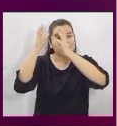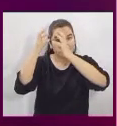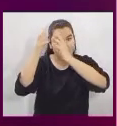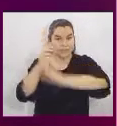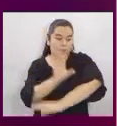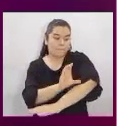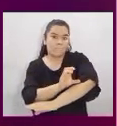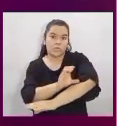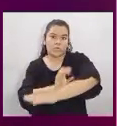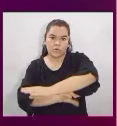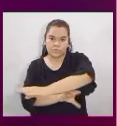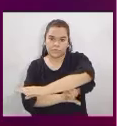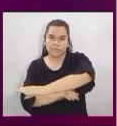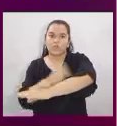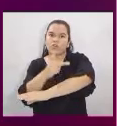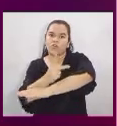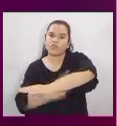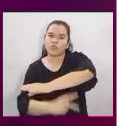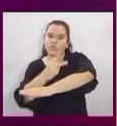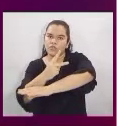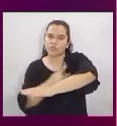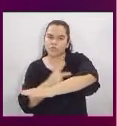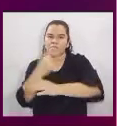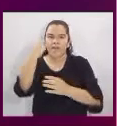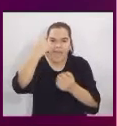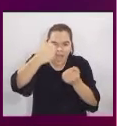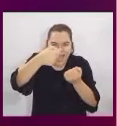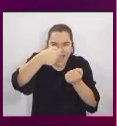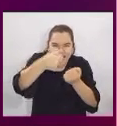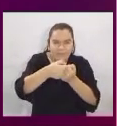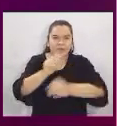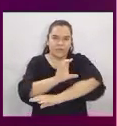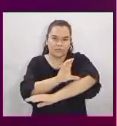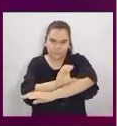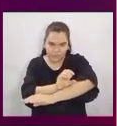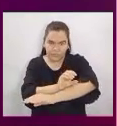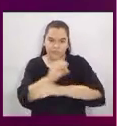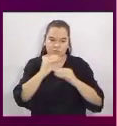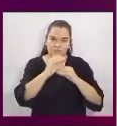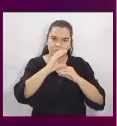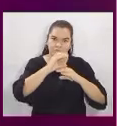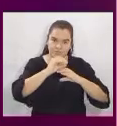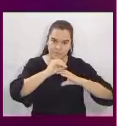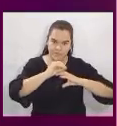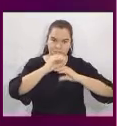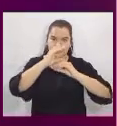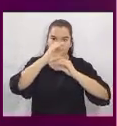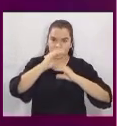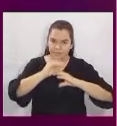de la coordinación entre la acción de los dos músculos se logra la acción que nosotros queremos.